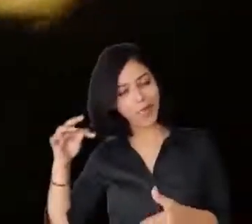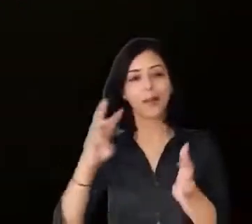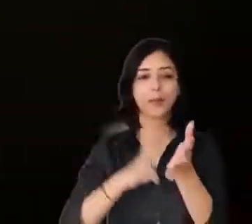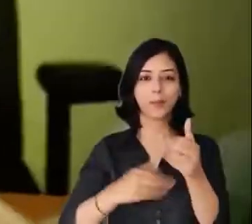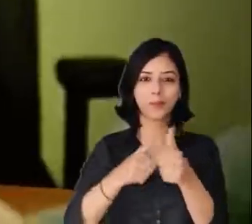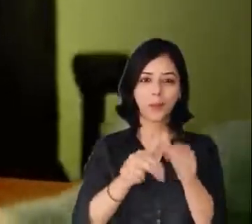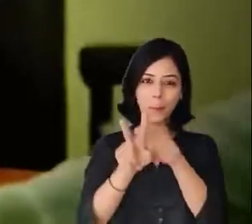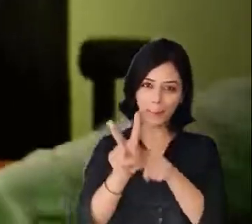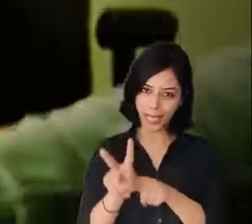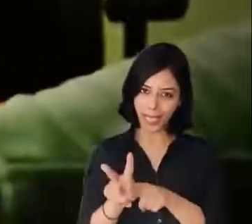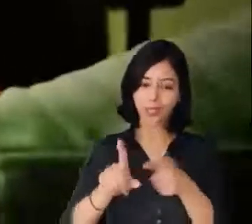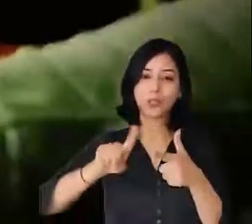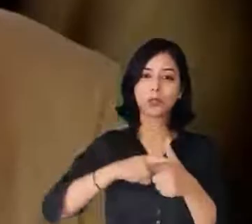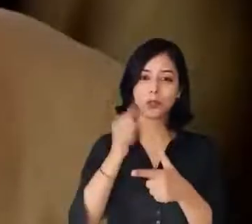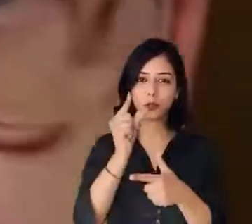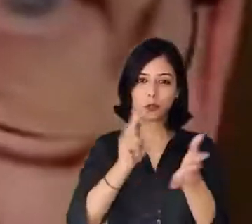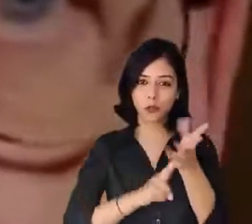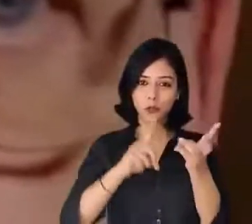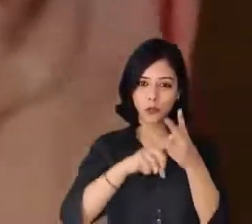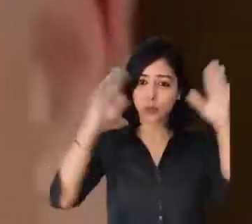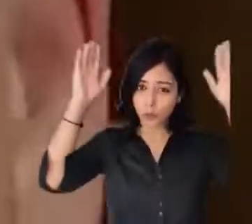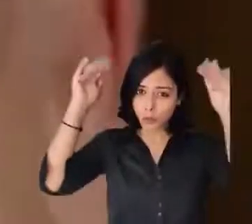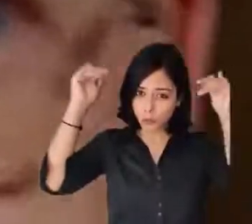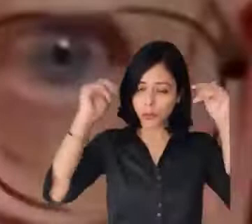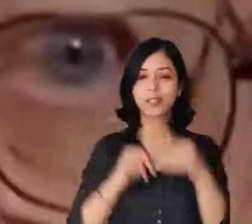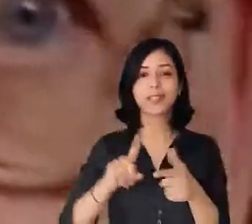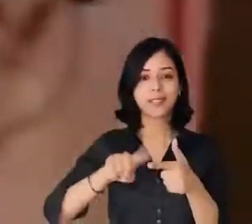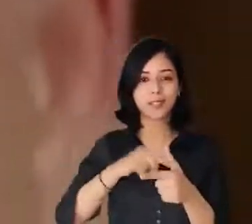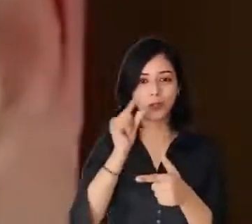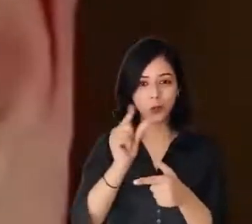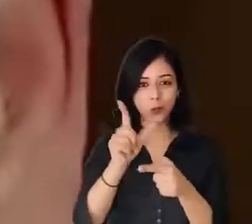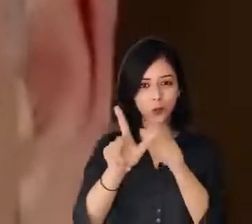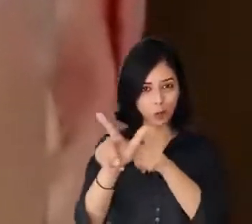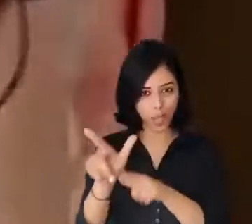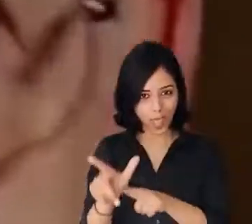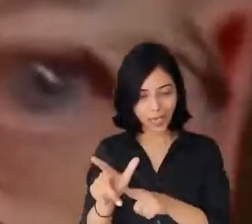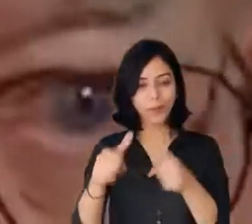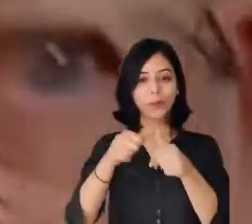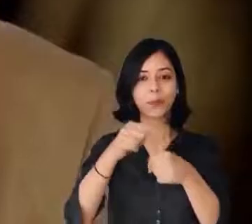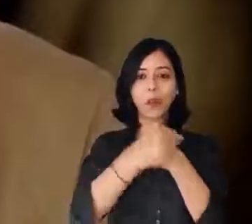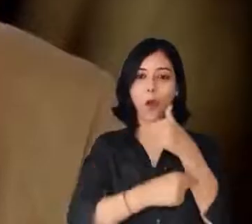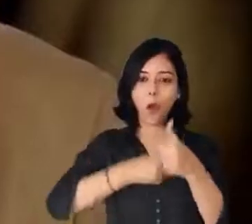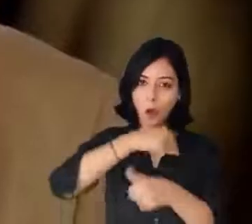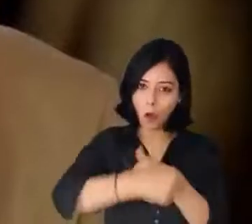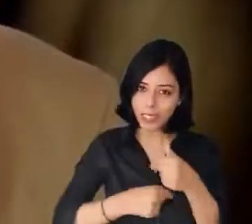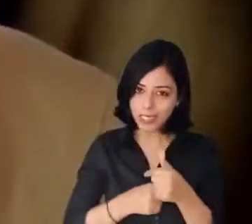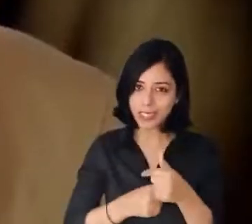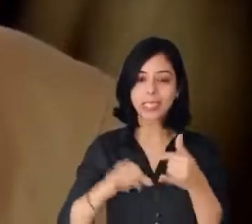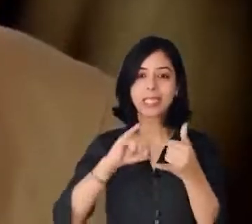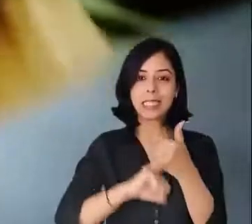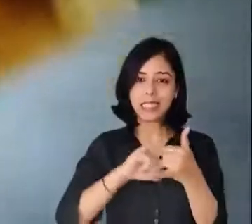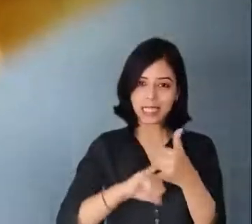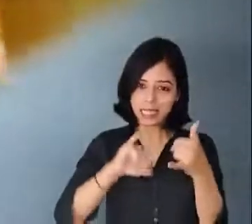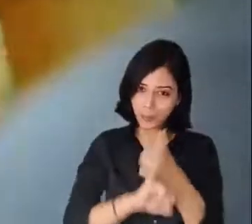¿Dónde estabas a esa hora? ¿Qué estabas haciendo? ¿Conoces la ciudad de Berea? ¿Fuiste alguna vez? ¿Conoces a alguien en Berea?